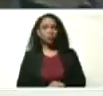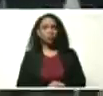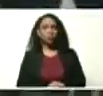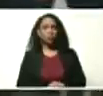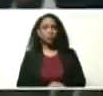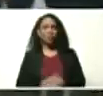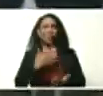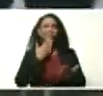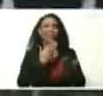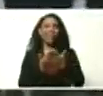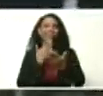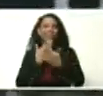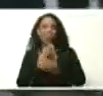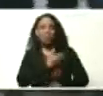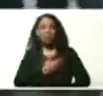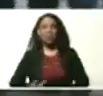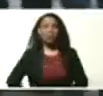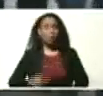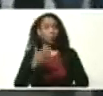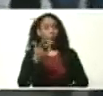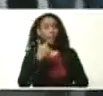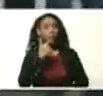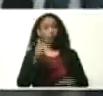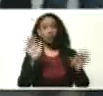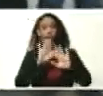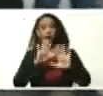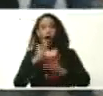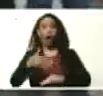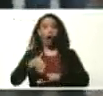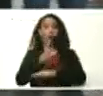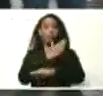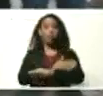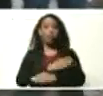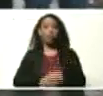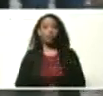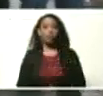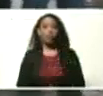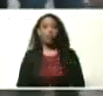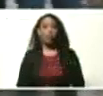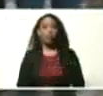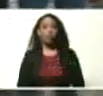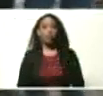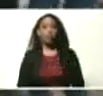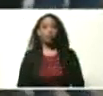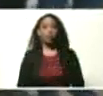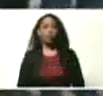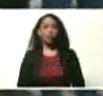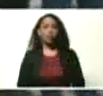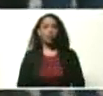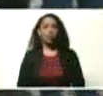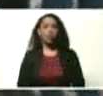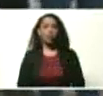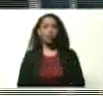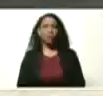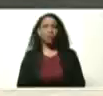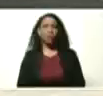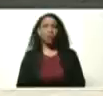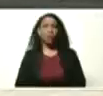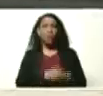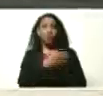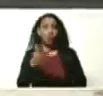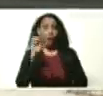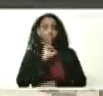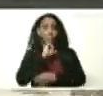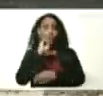Bueno, gracias, presidente. Tal como usted lo indicó, inmediatamente que se tuvo conocimiento de esta terrible vaguada, usted